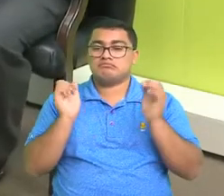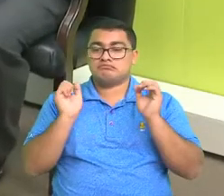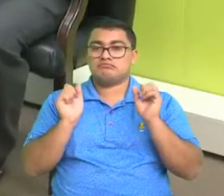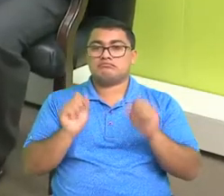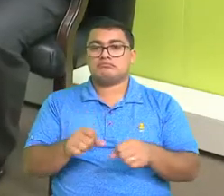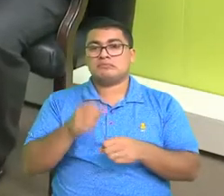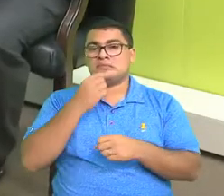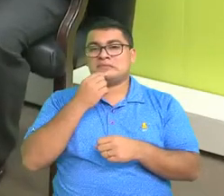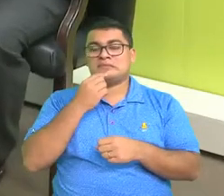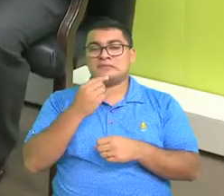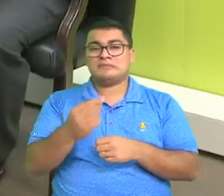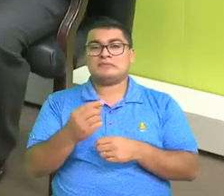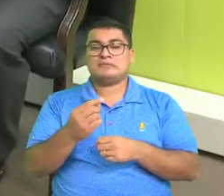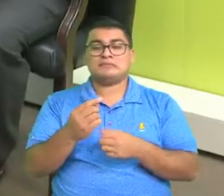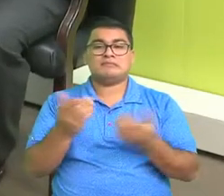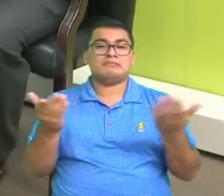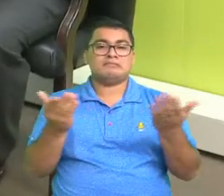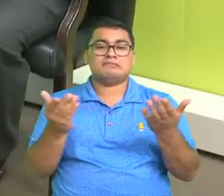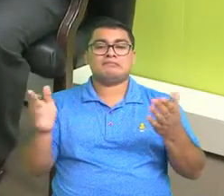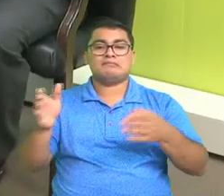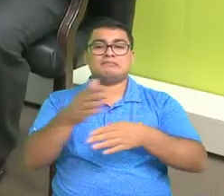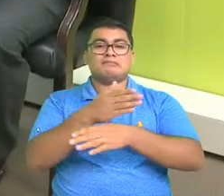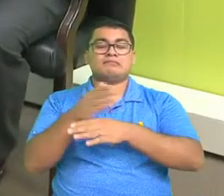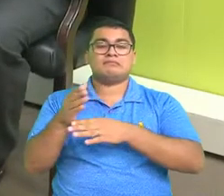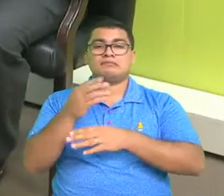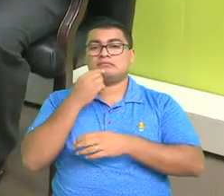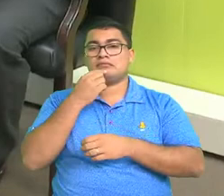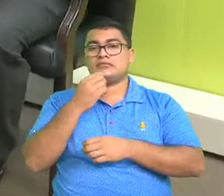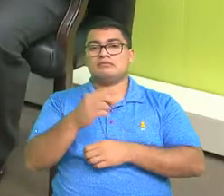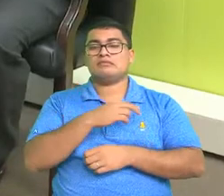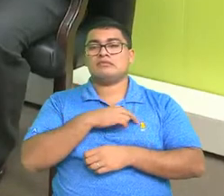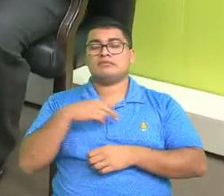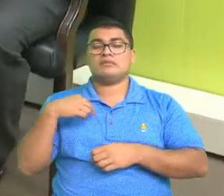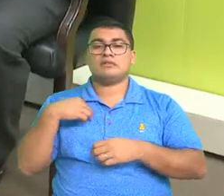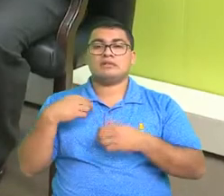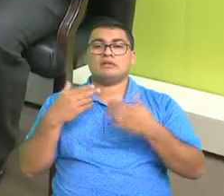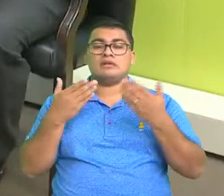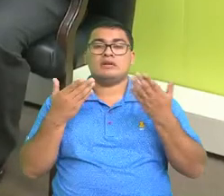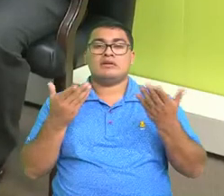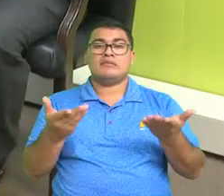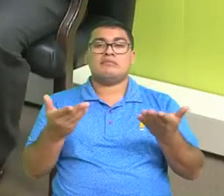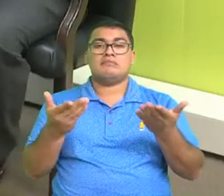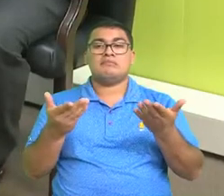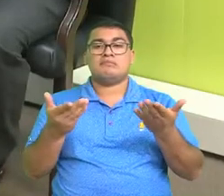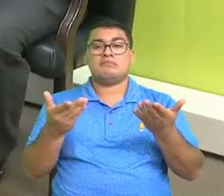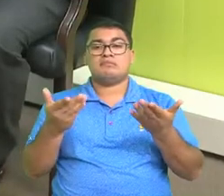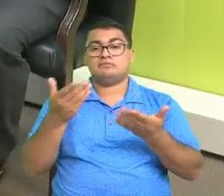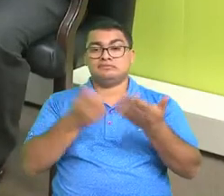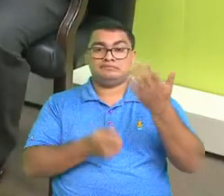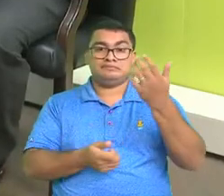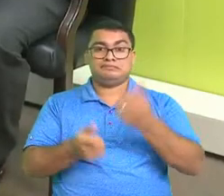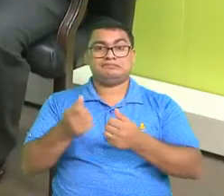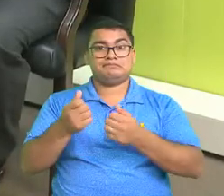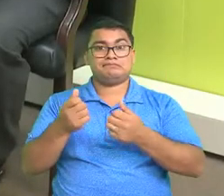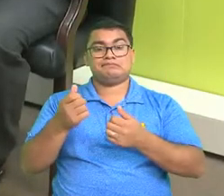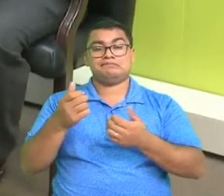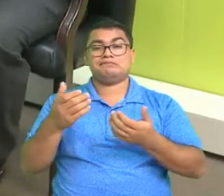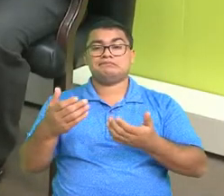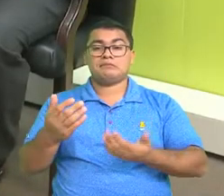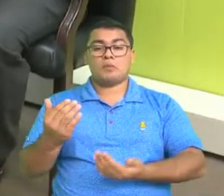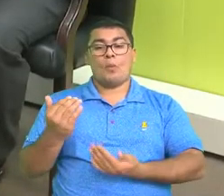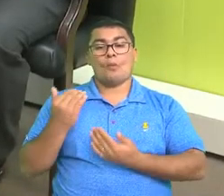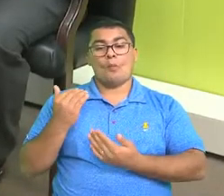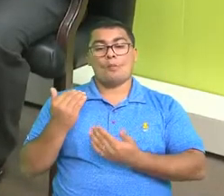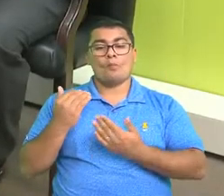transitoria. Porque estas enzimas, lo que hacen es desdoblar la lactosa, que es el carbohidrato que utiliza